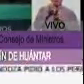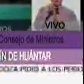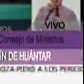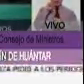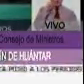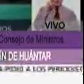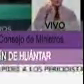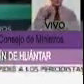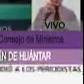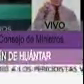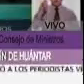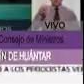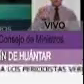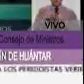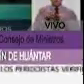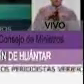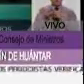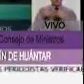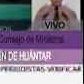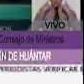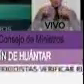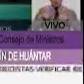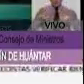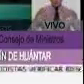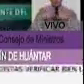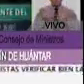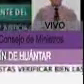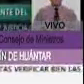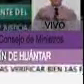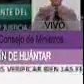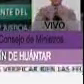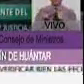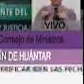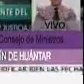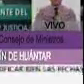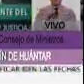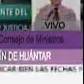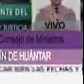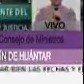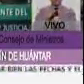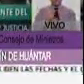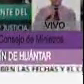que este audio lo van a llevar a la Corte Interamericana de Derechos Humanos.